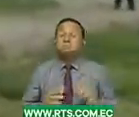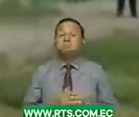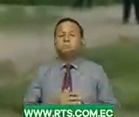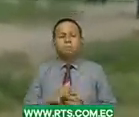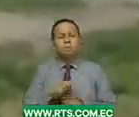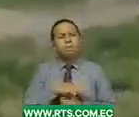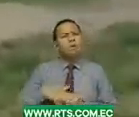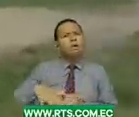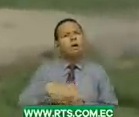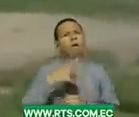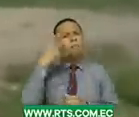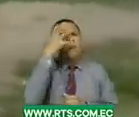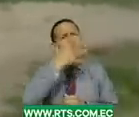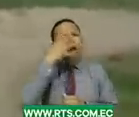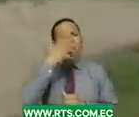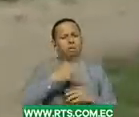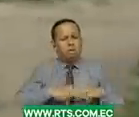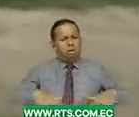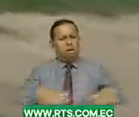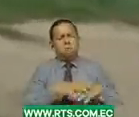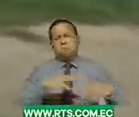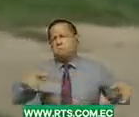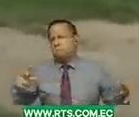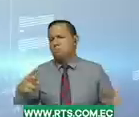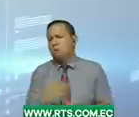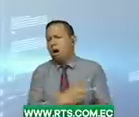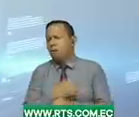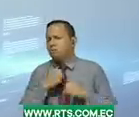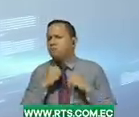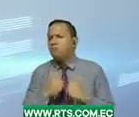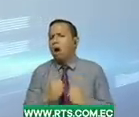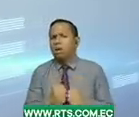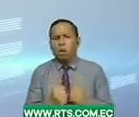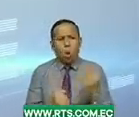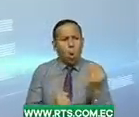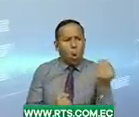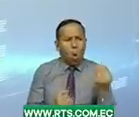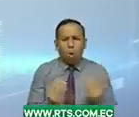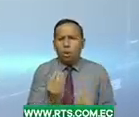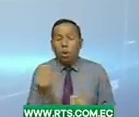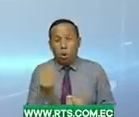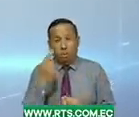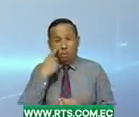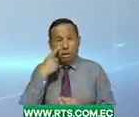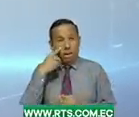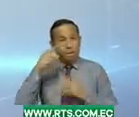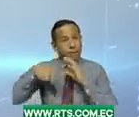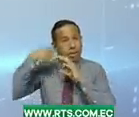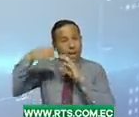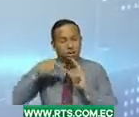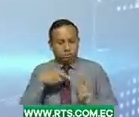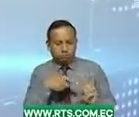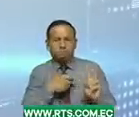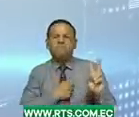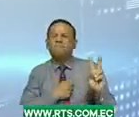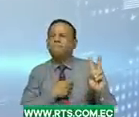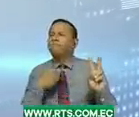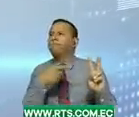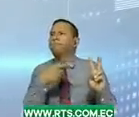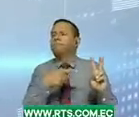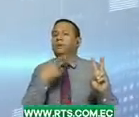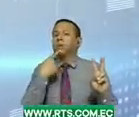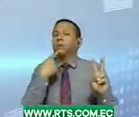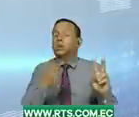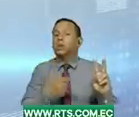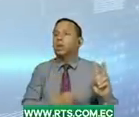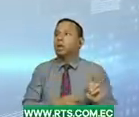Esmeraldas se ha convertido en tierra de nadie. Los jóvenes aparecen en este video. Uno de ellos emite las que